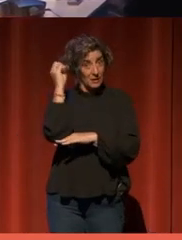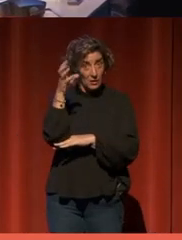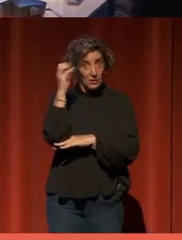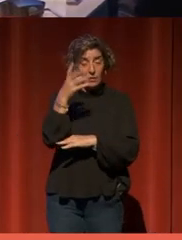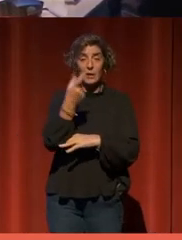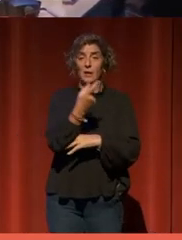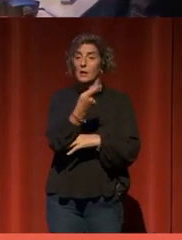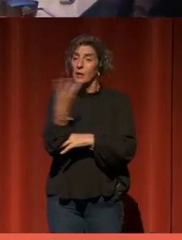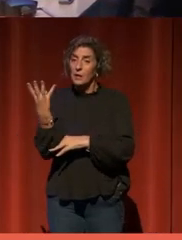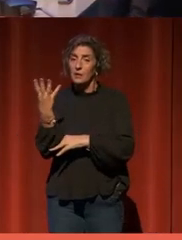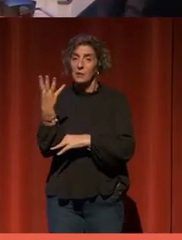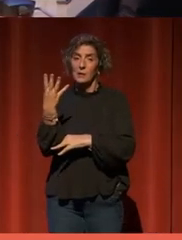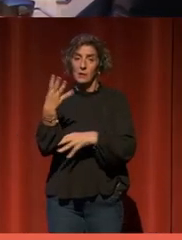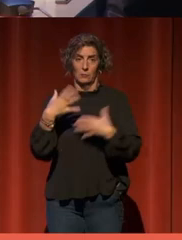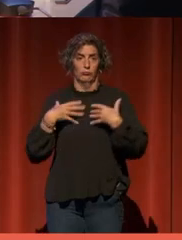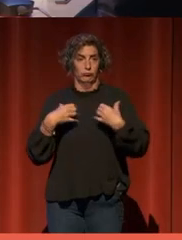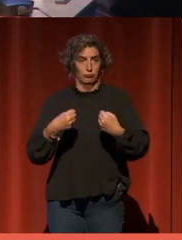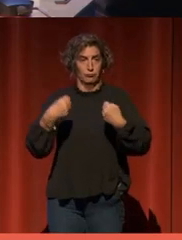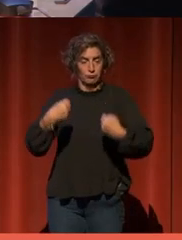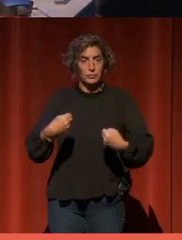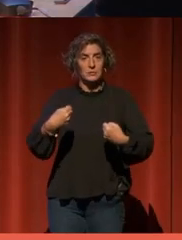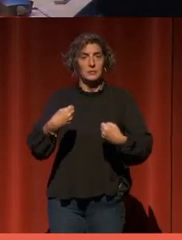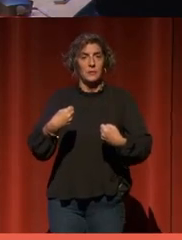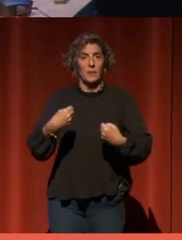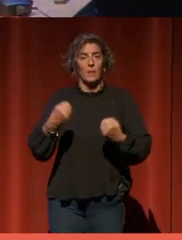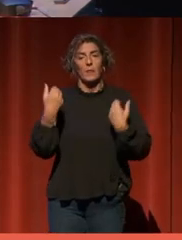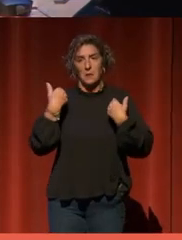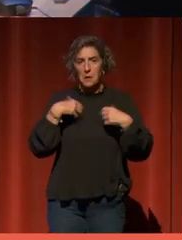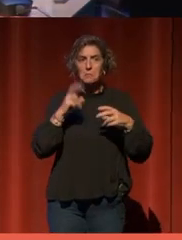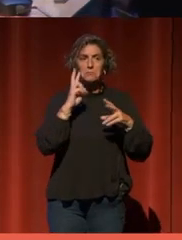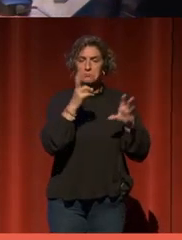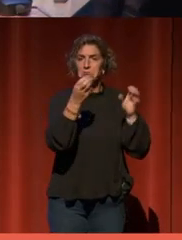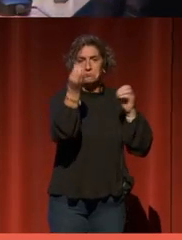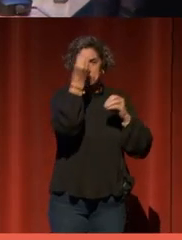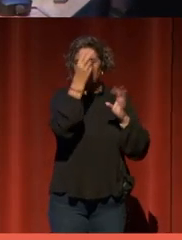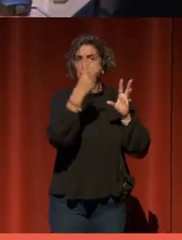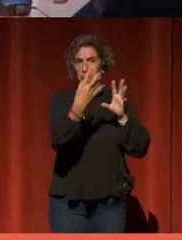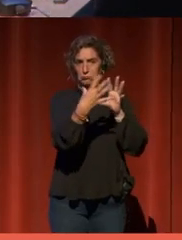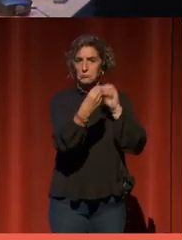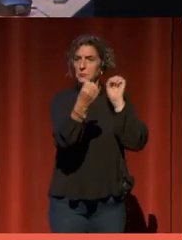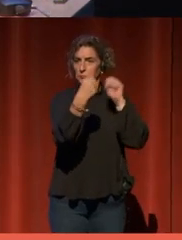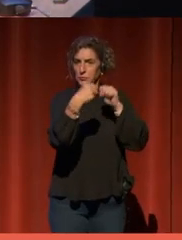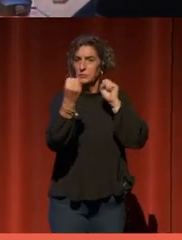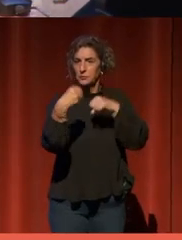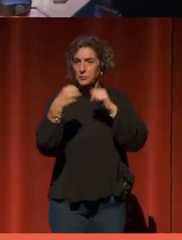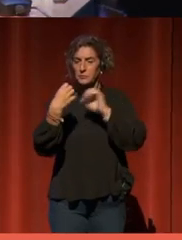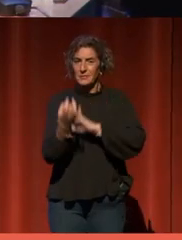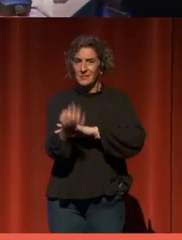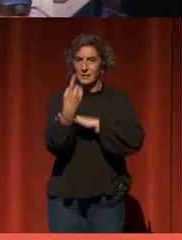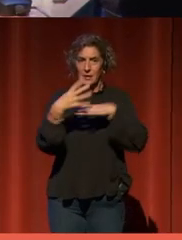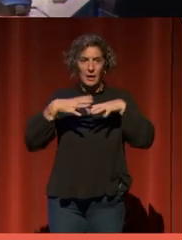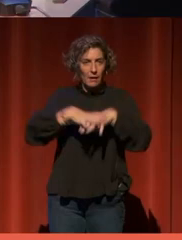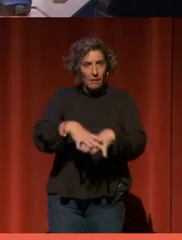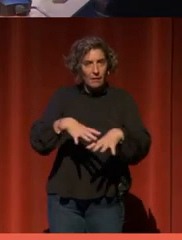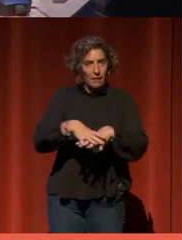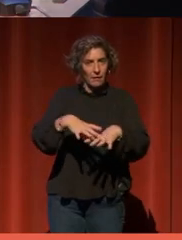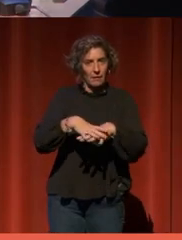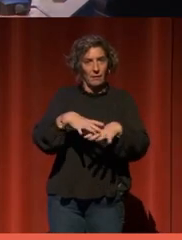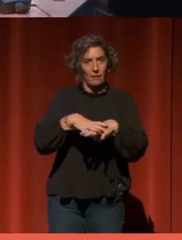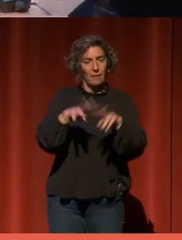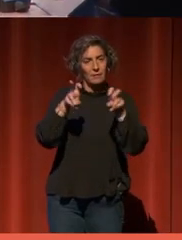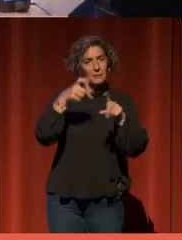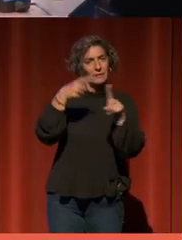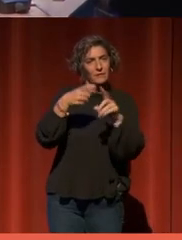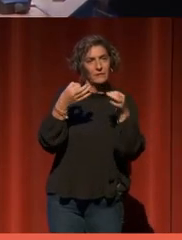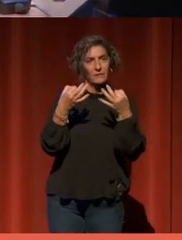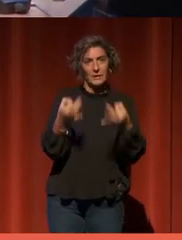autoridades nacionales se pusieron de acuerdo con la idea de elaborar o establecer una red que podía trabajar en temas